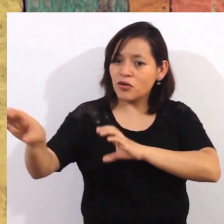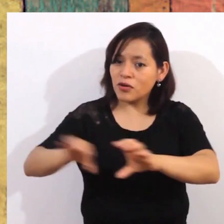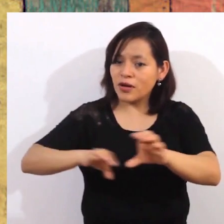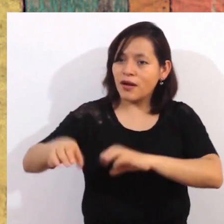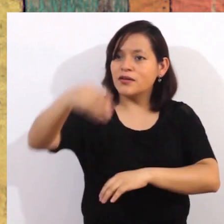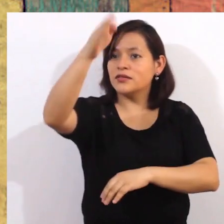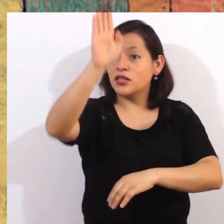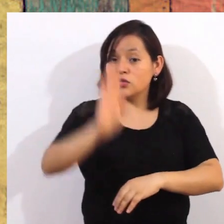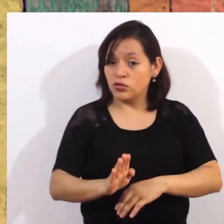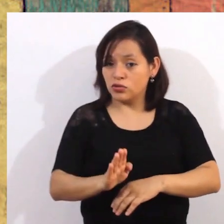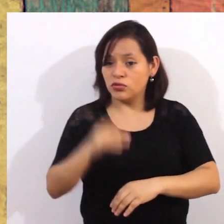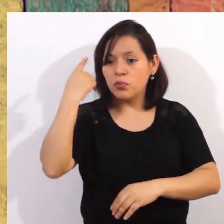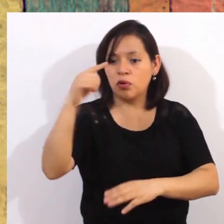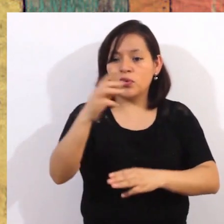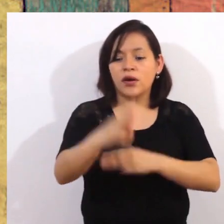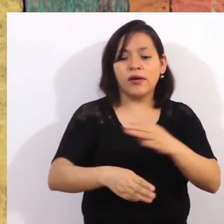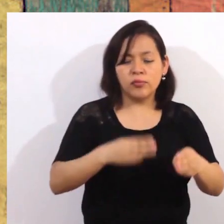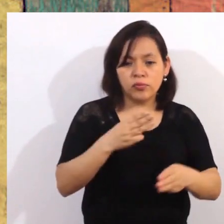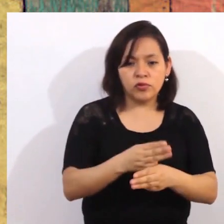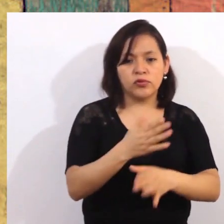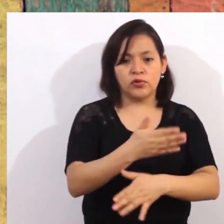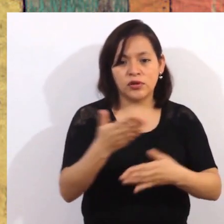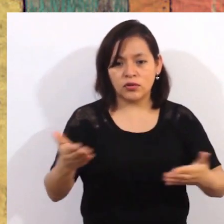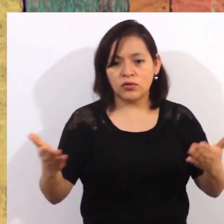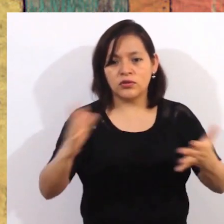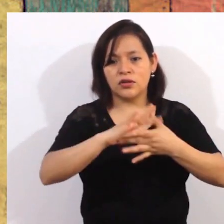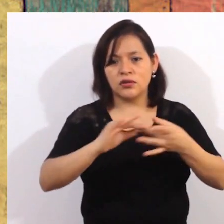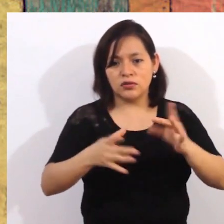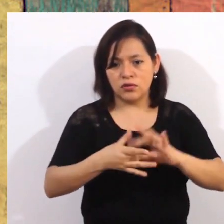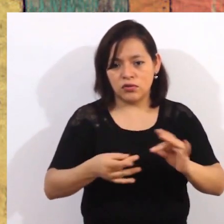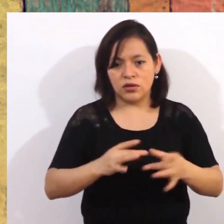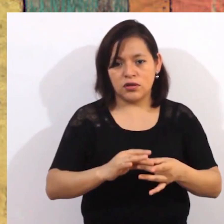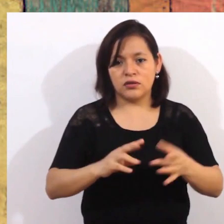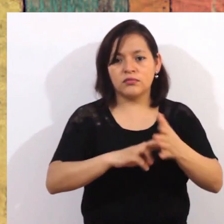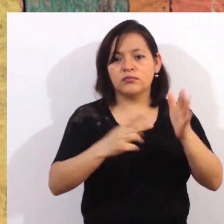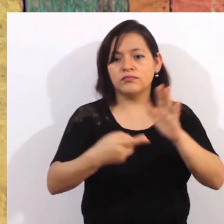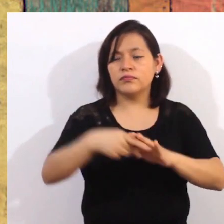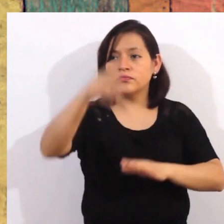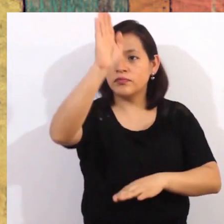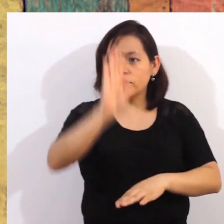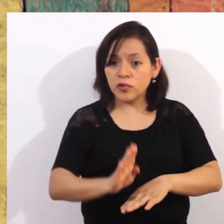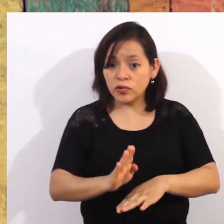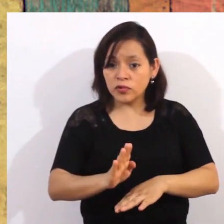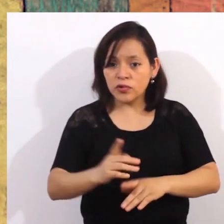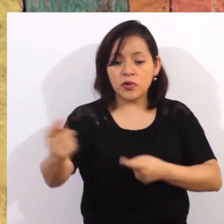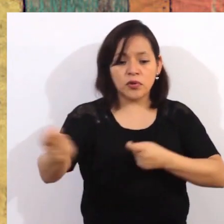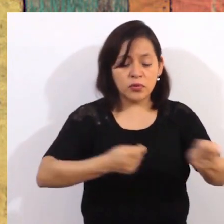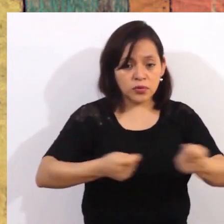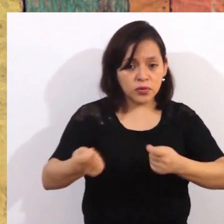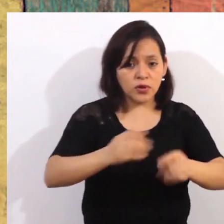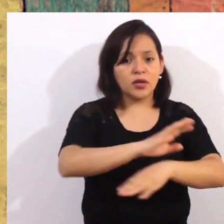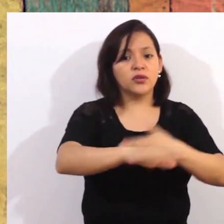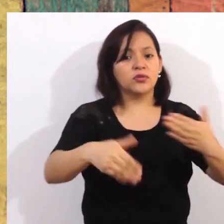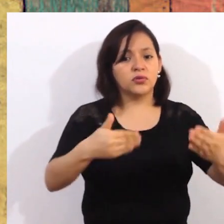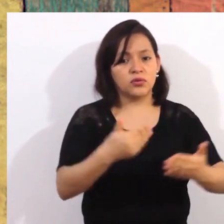al mundo, las cosas, la historia. Dios es el Dios que maneja, controla y domina